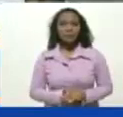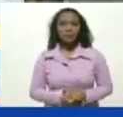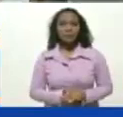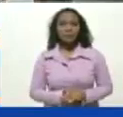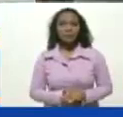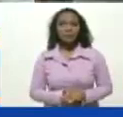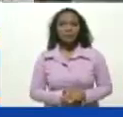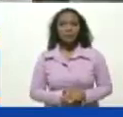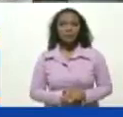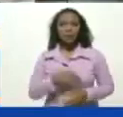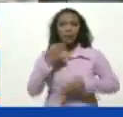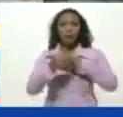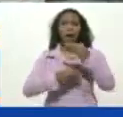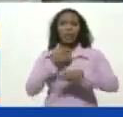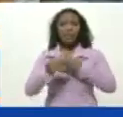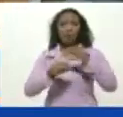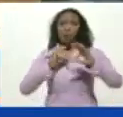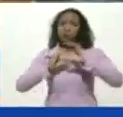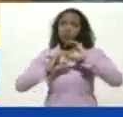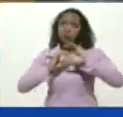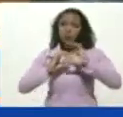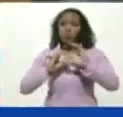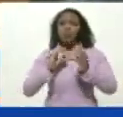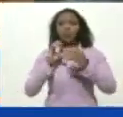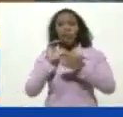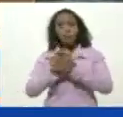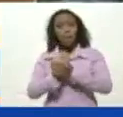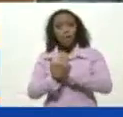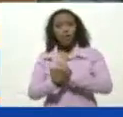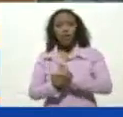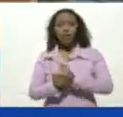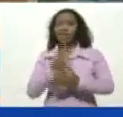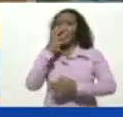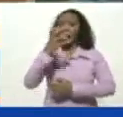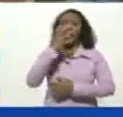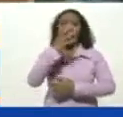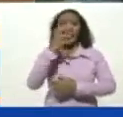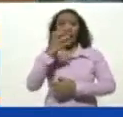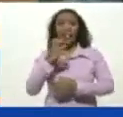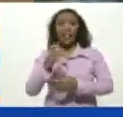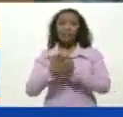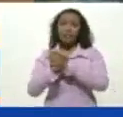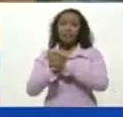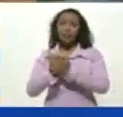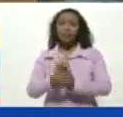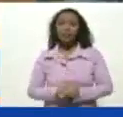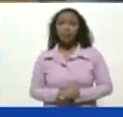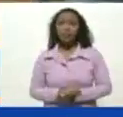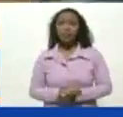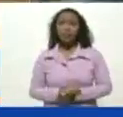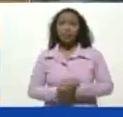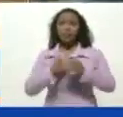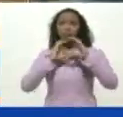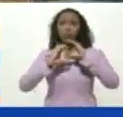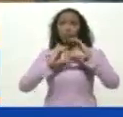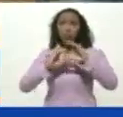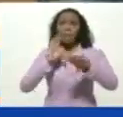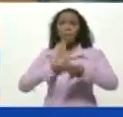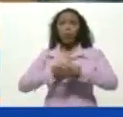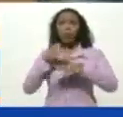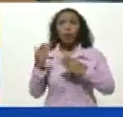Vamos a hacer las cosas conversaditas, Richard, sin gritadera, compadre, conversadita. ¿Por qué?